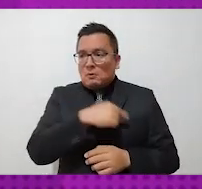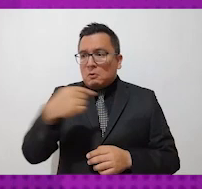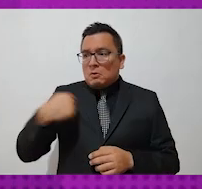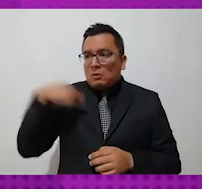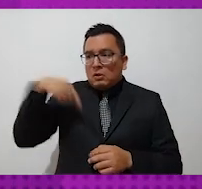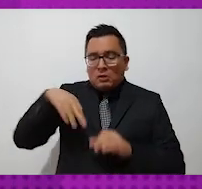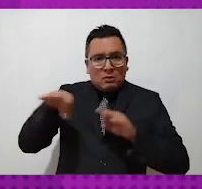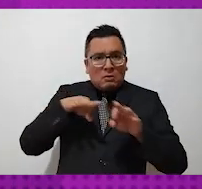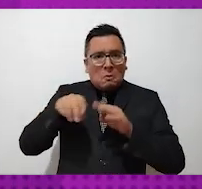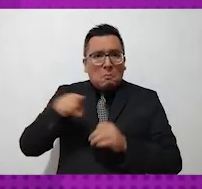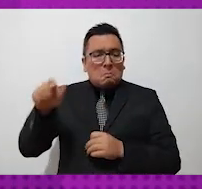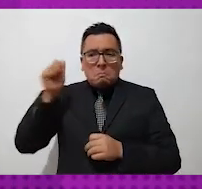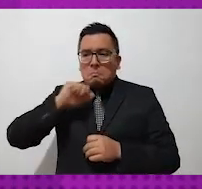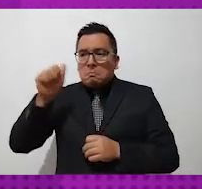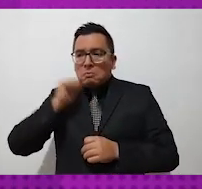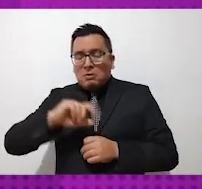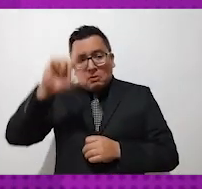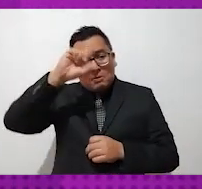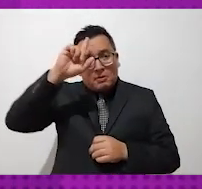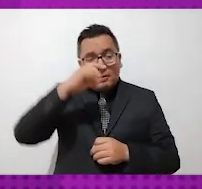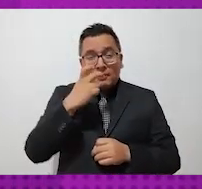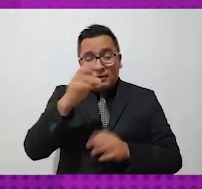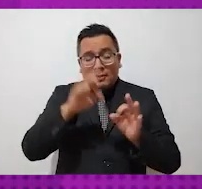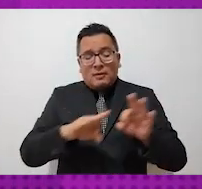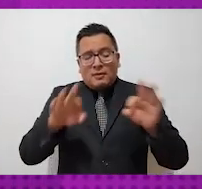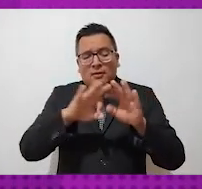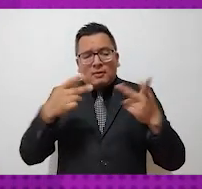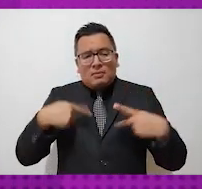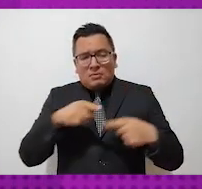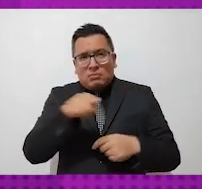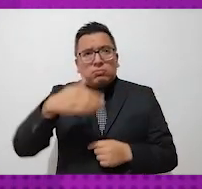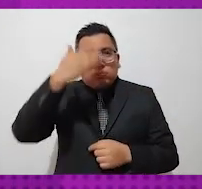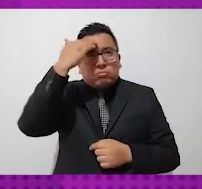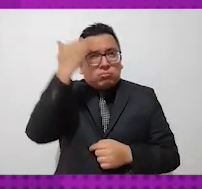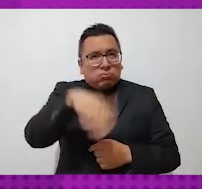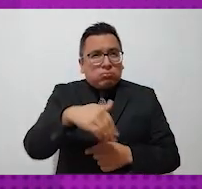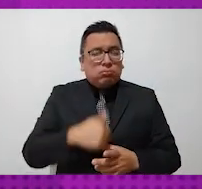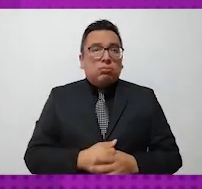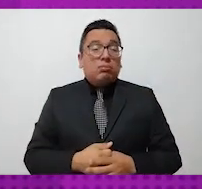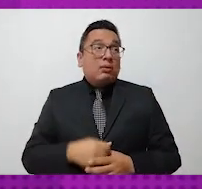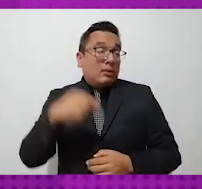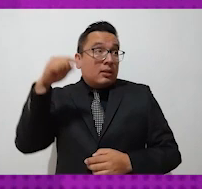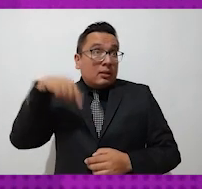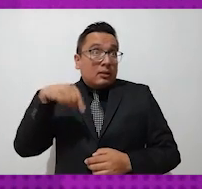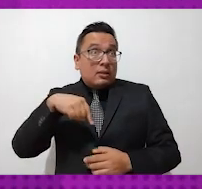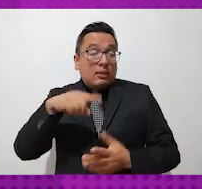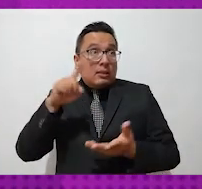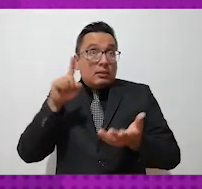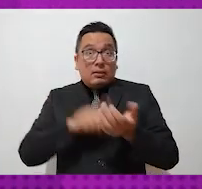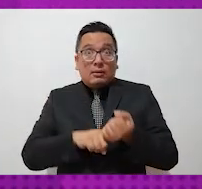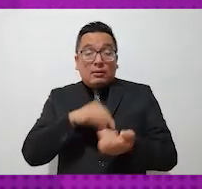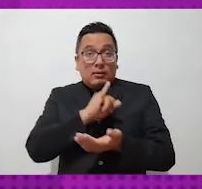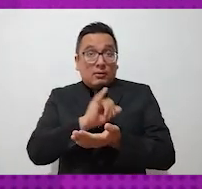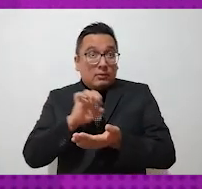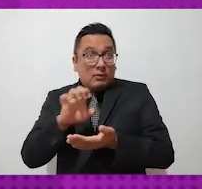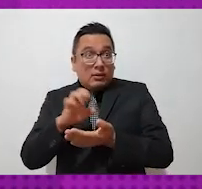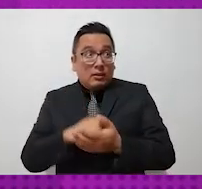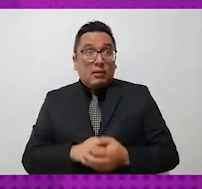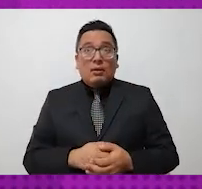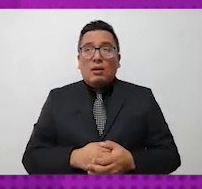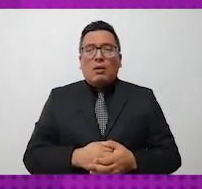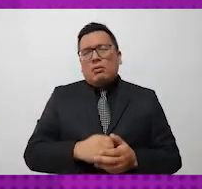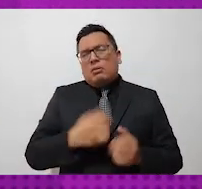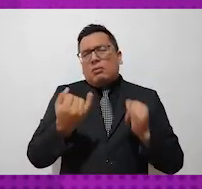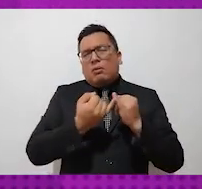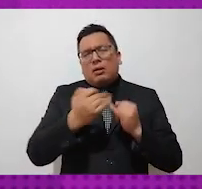funcionariado del Instituto Electoral de Coahuila, y es importante que la ciudadanía lo sepa, que aquí mismo dentro del Instituto Electoral de Coahuila, como en